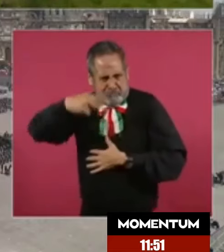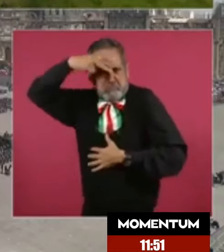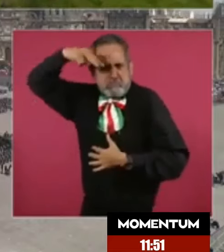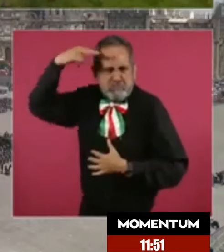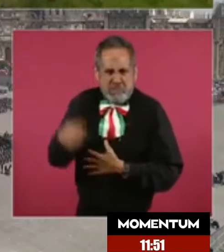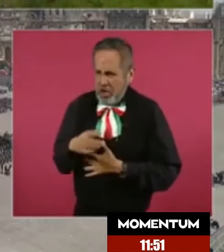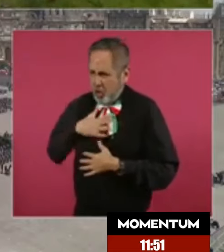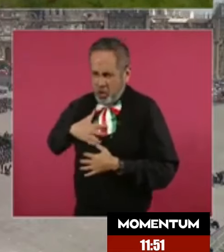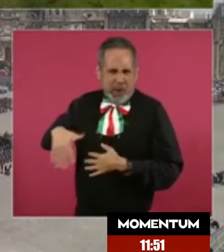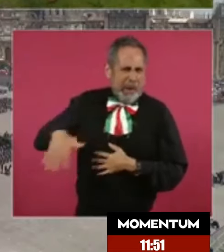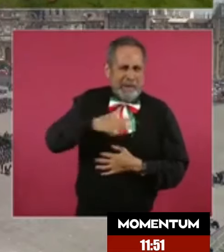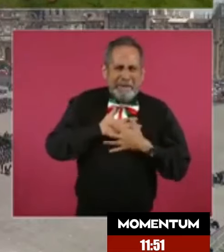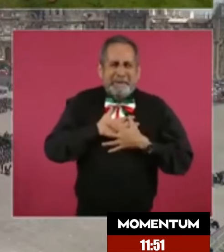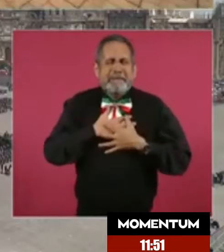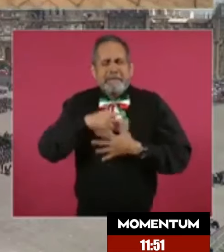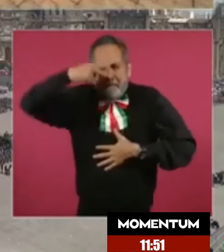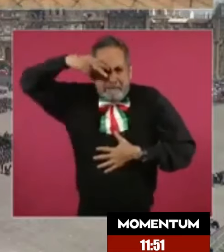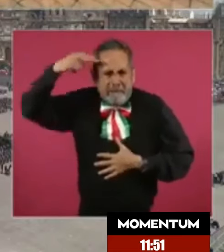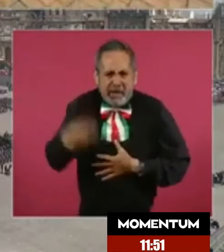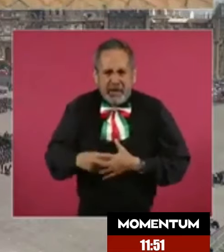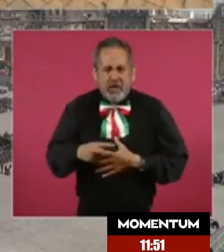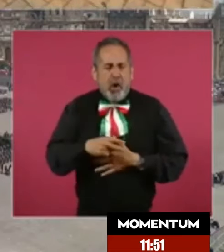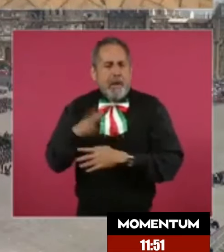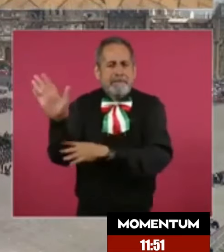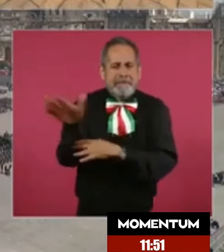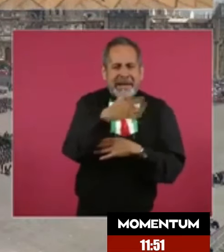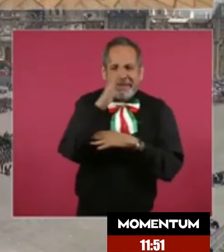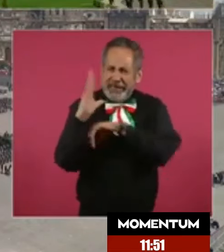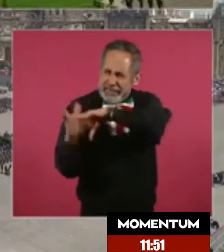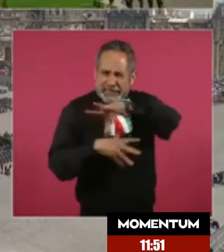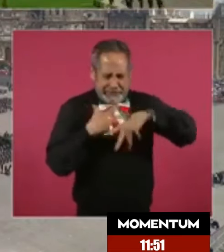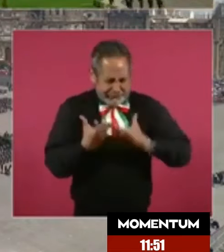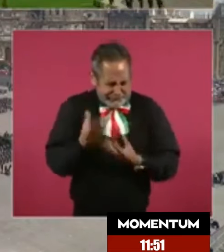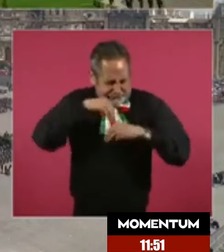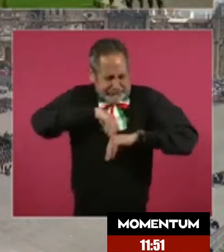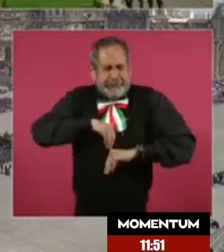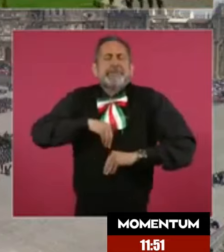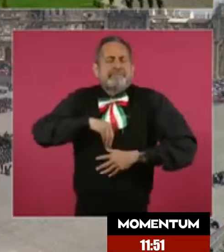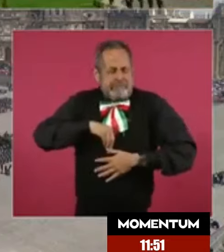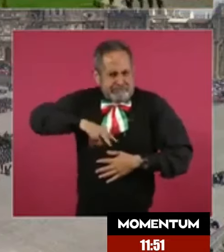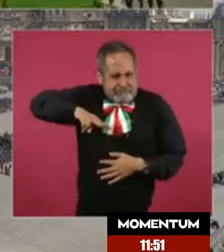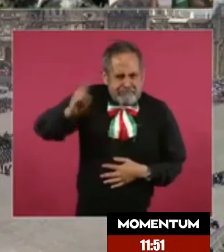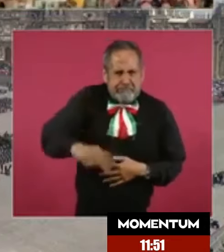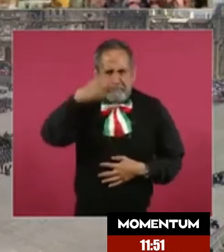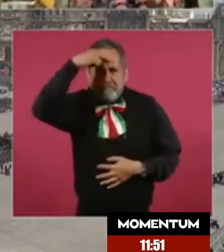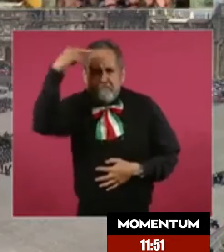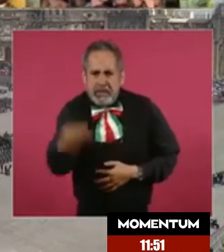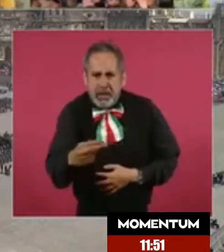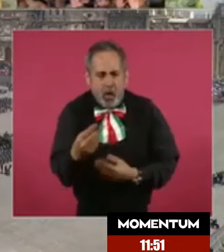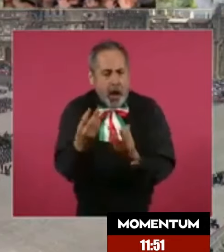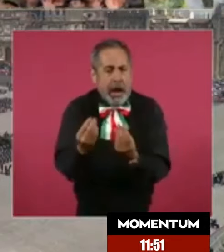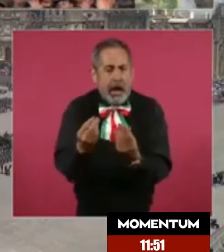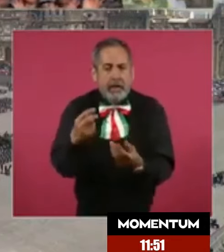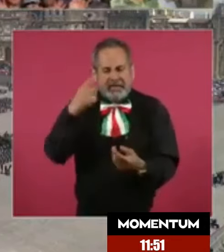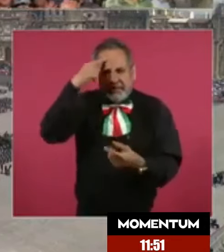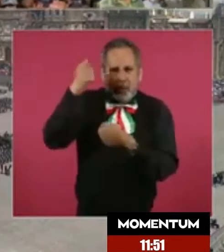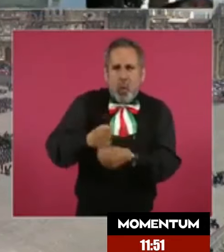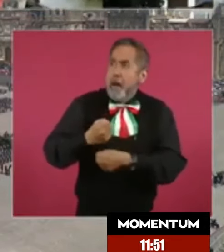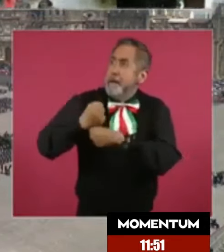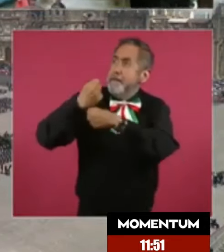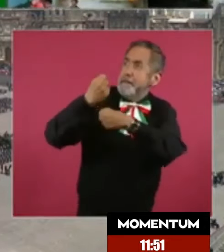con nuestra gran y grandiosa bandera nacional. Estamos seguros que hoy la campana de